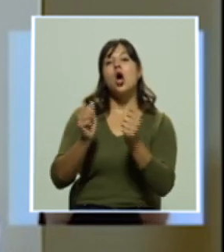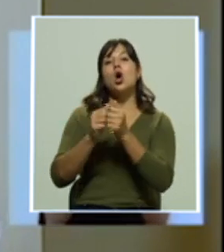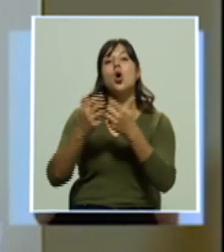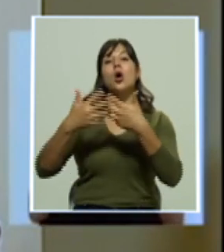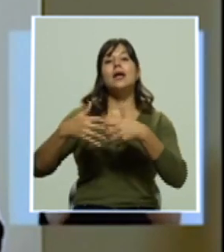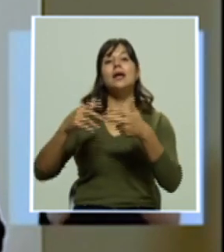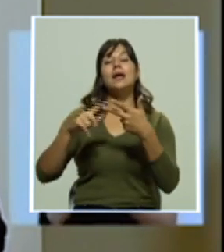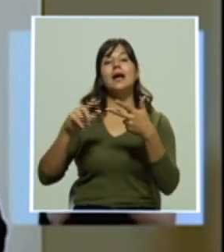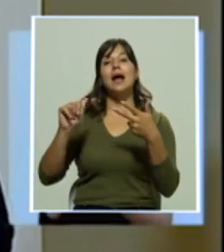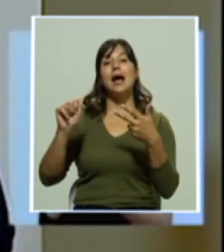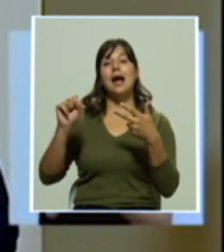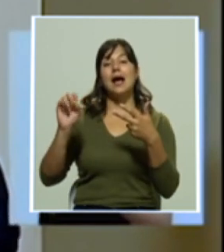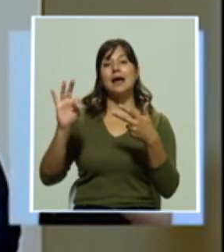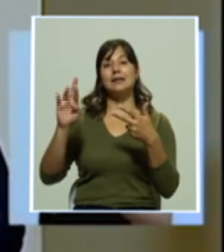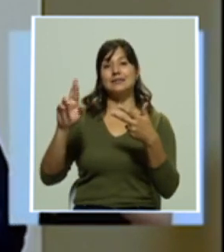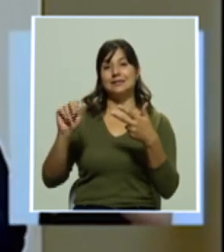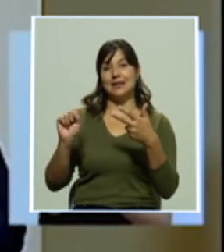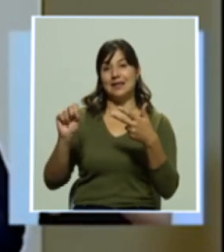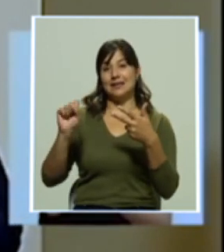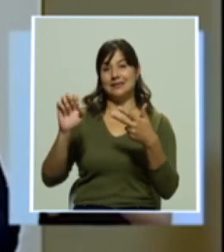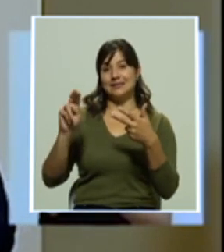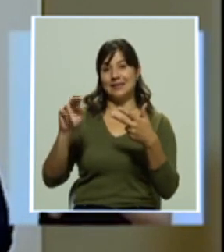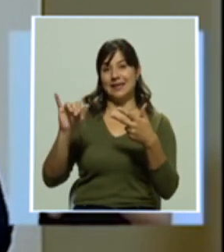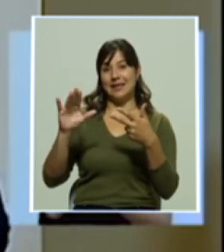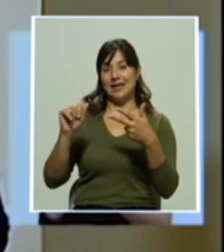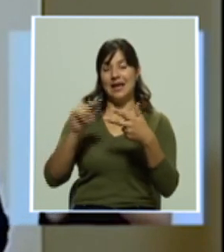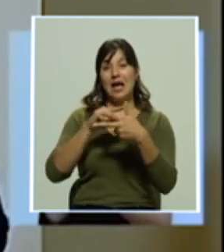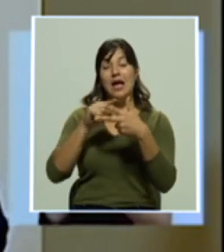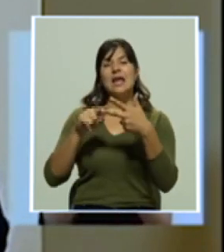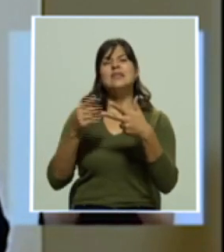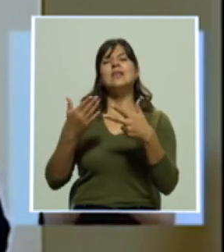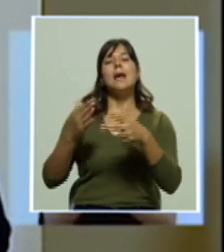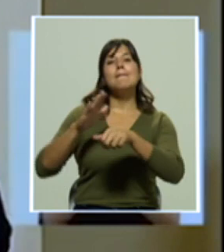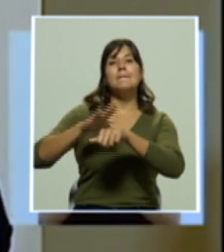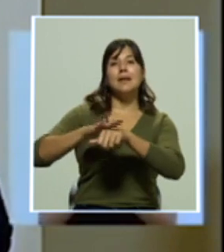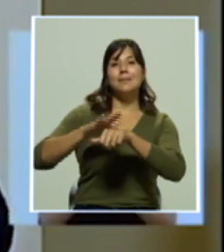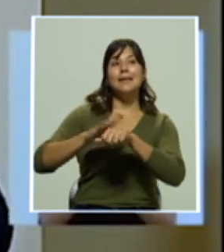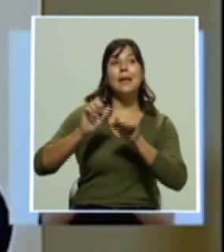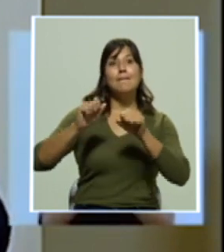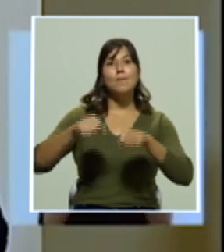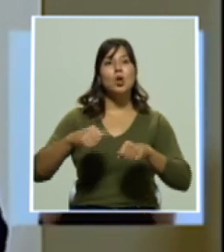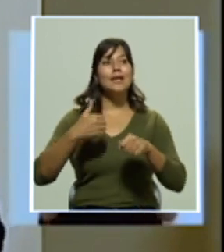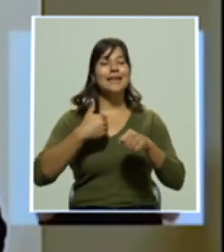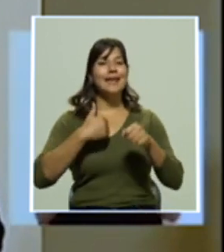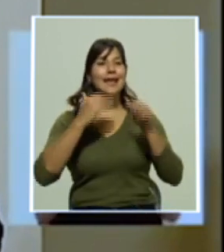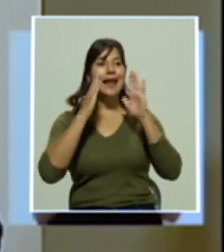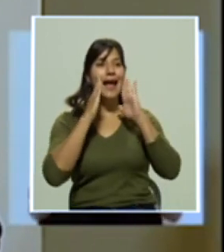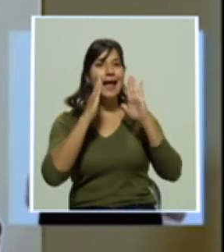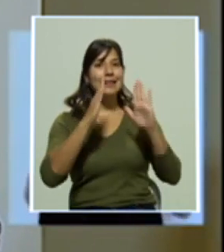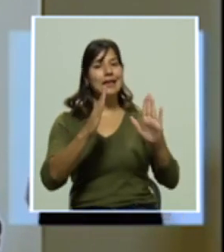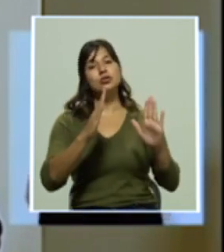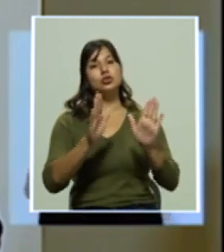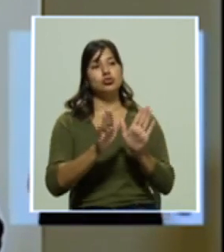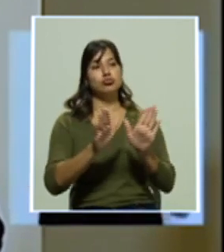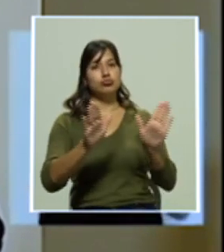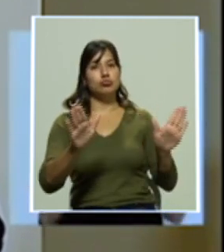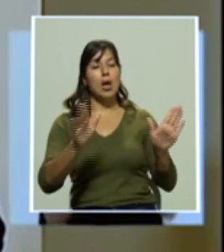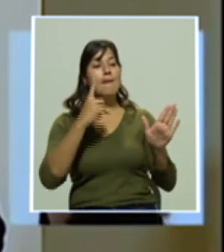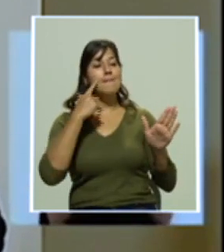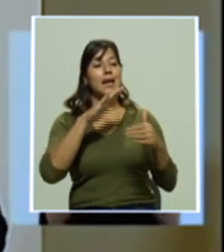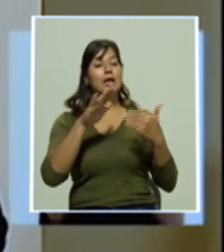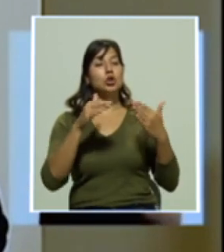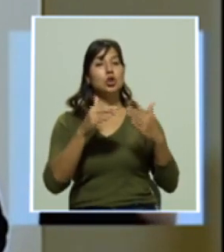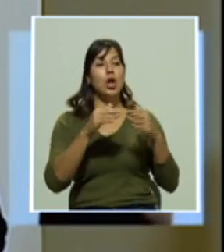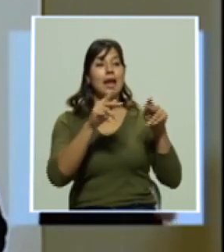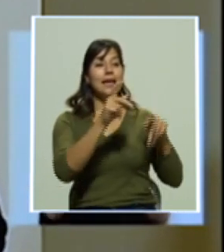empresa AstraZeneca. Esto garantizará una cobertura amplia a toda nuestra población que así lo